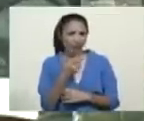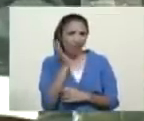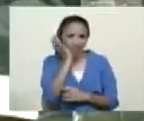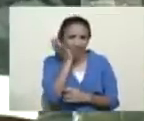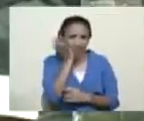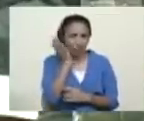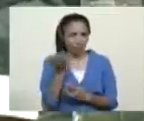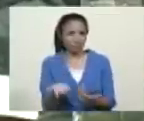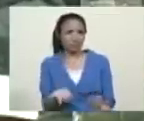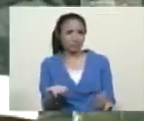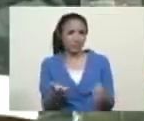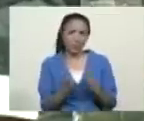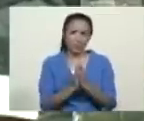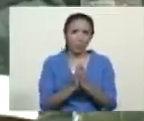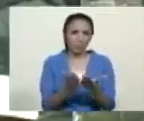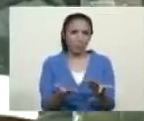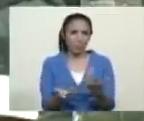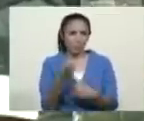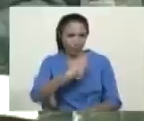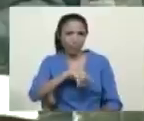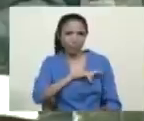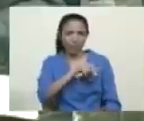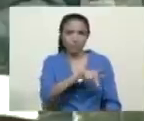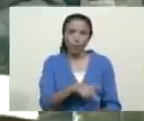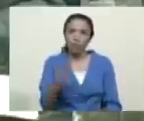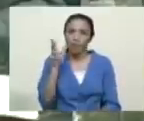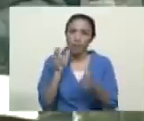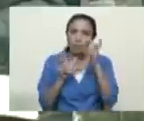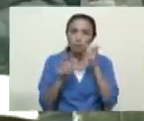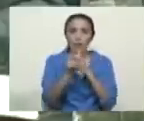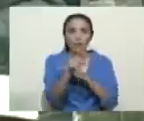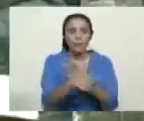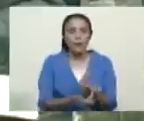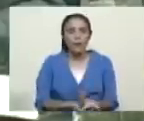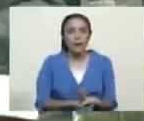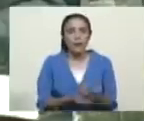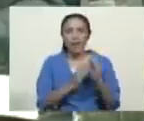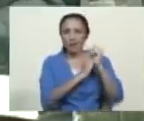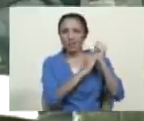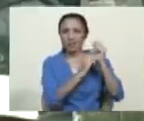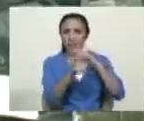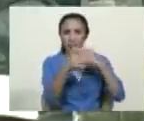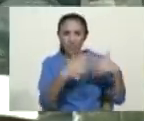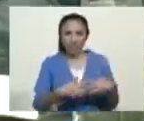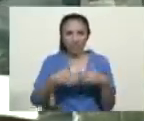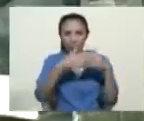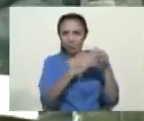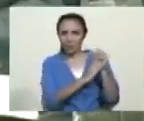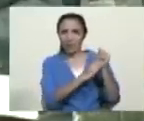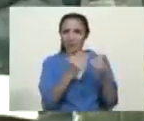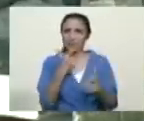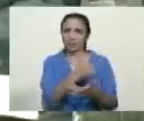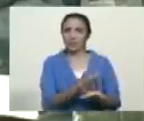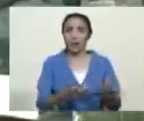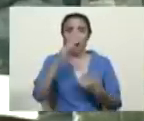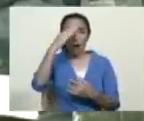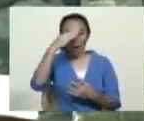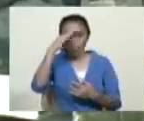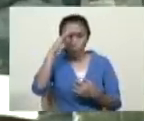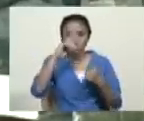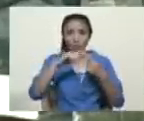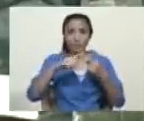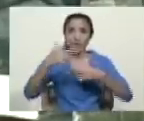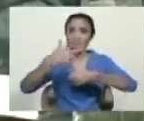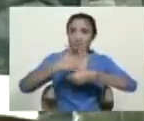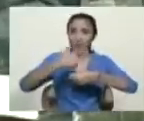son inmunes a esto? ¿No han escuchado declaraciones de un líder de Estados Unidos de que Cuba y Nicaragua